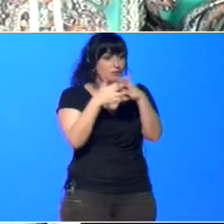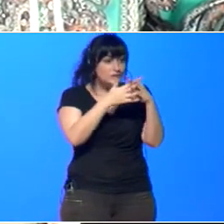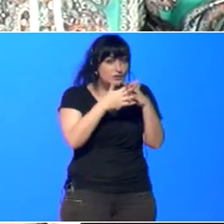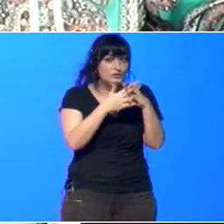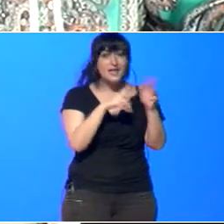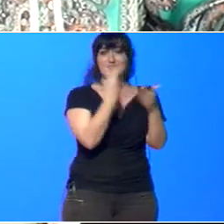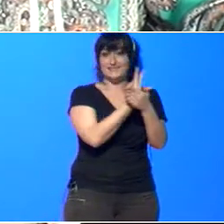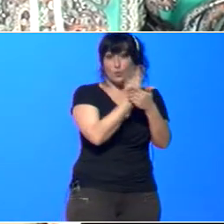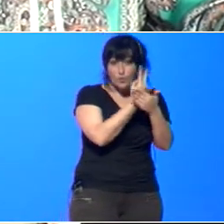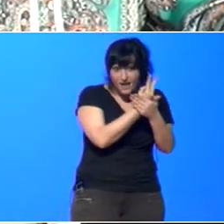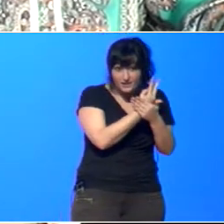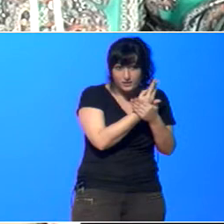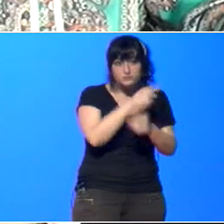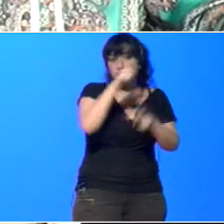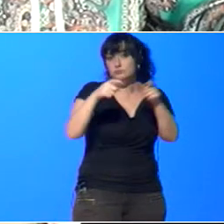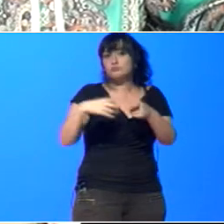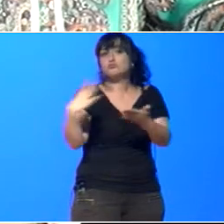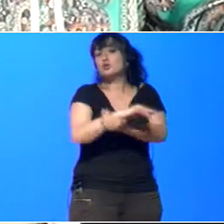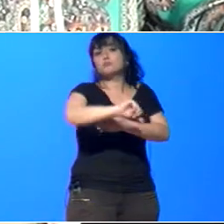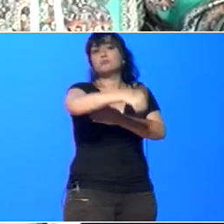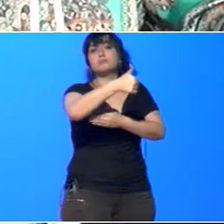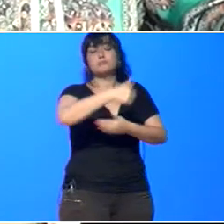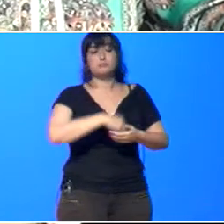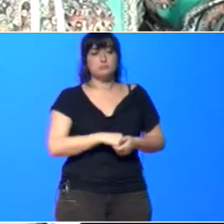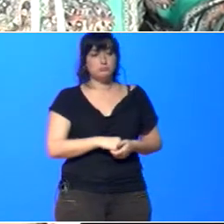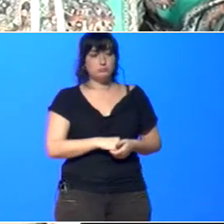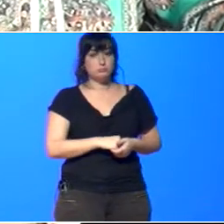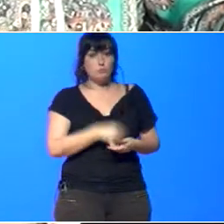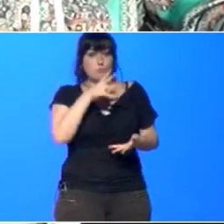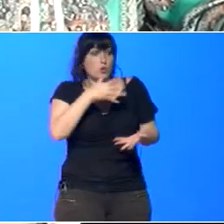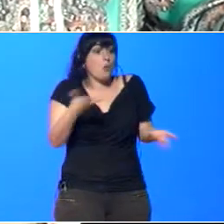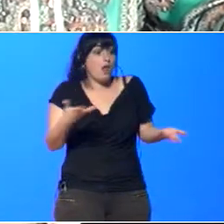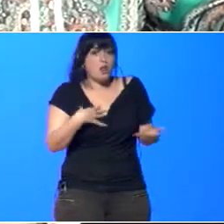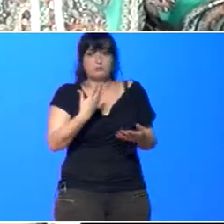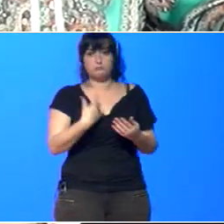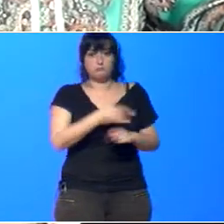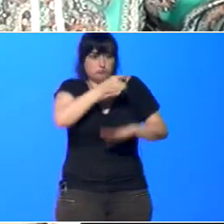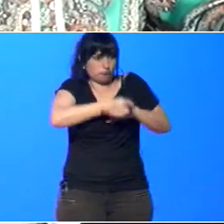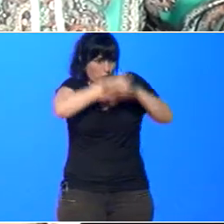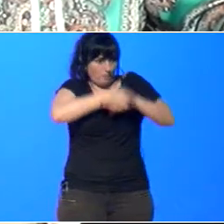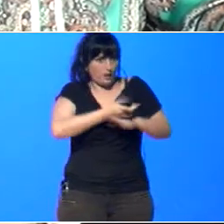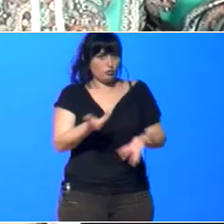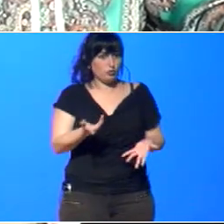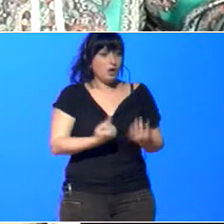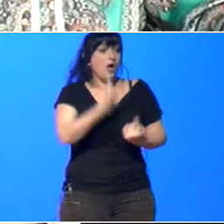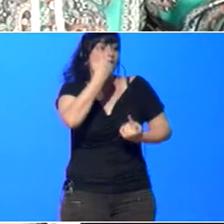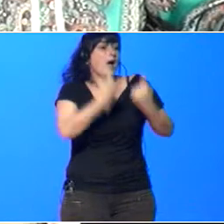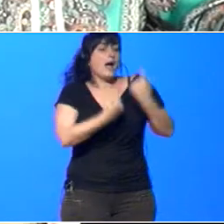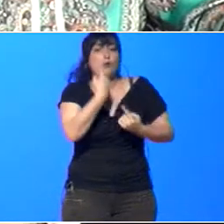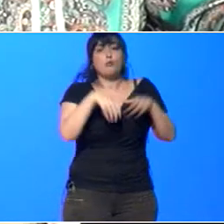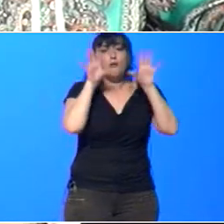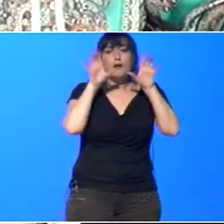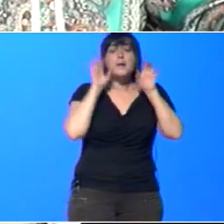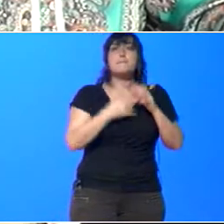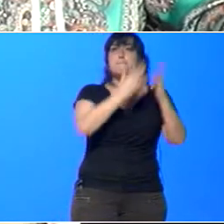todo el mundo. Todo el mundo, porque es obligatorio. Y unos aprenden matemáticas 173